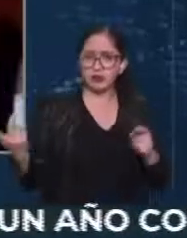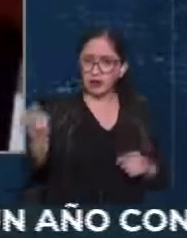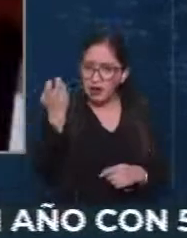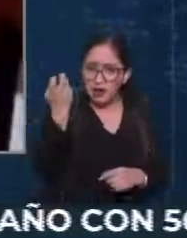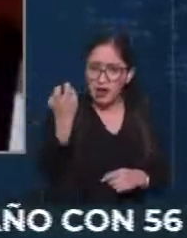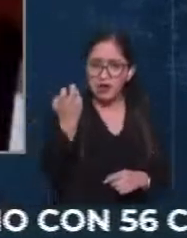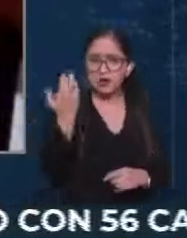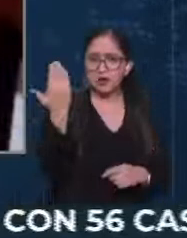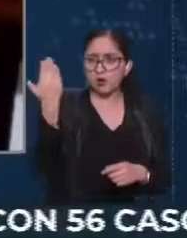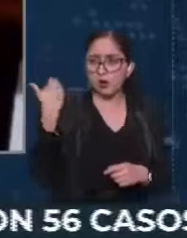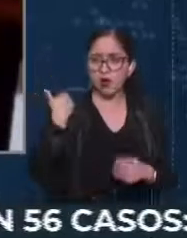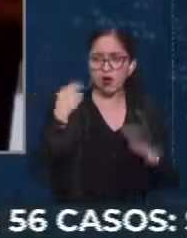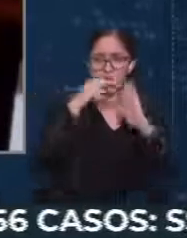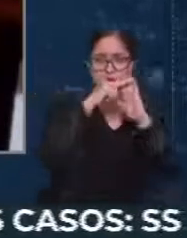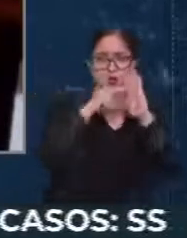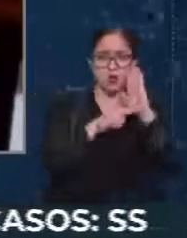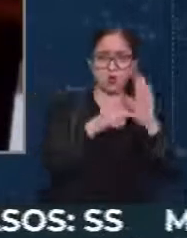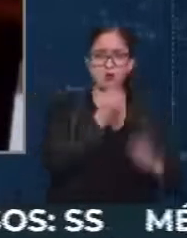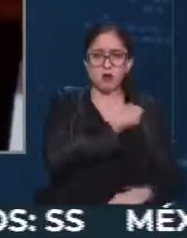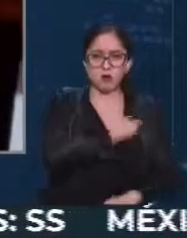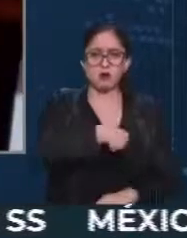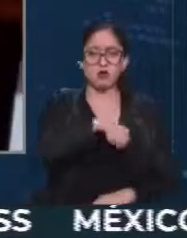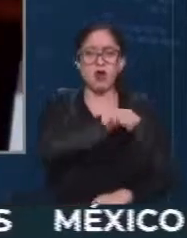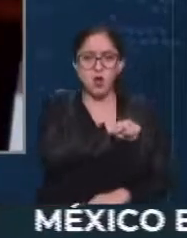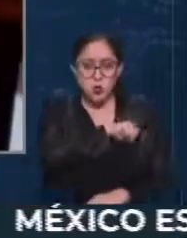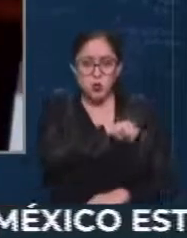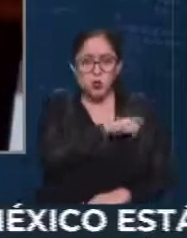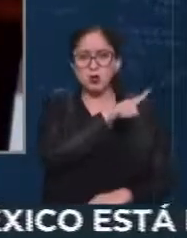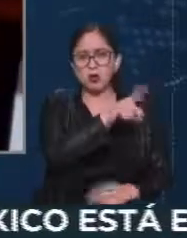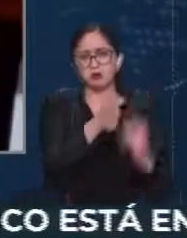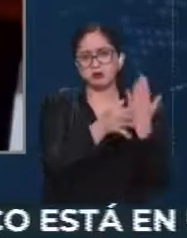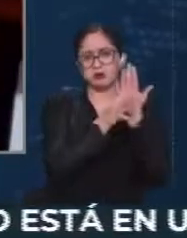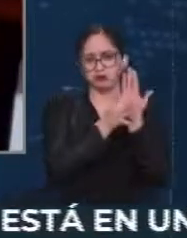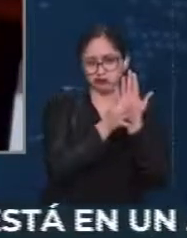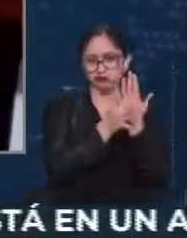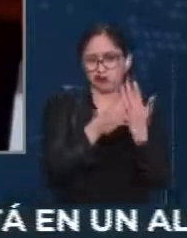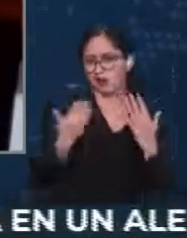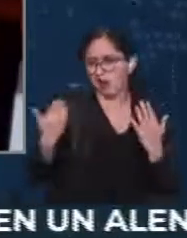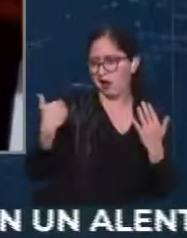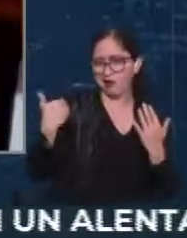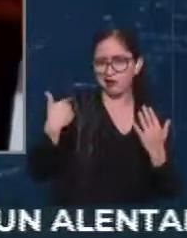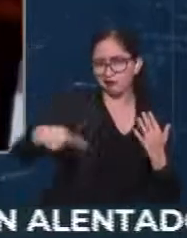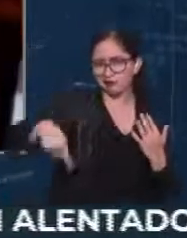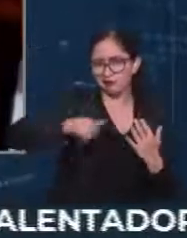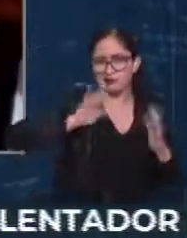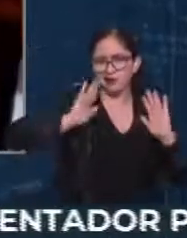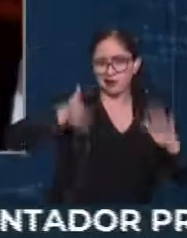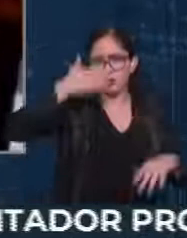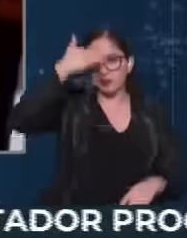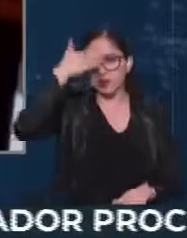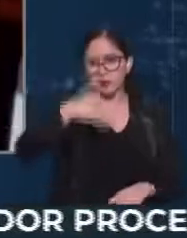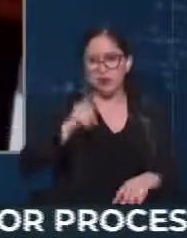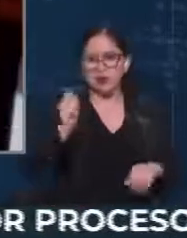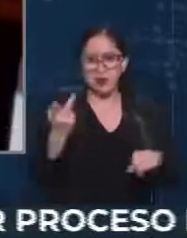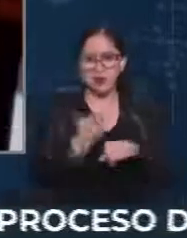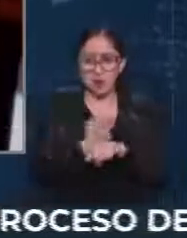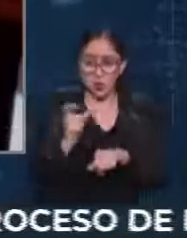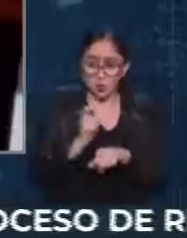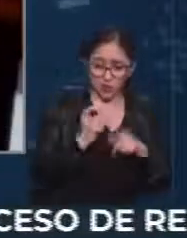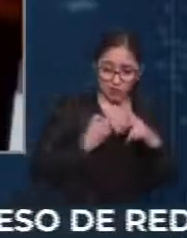condiciones sanitarias que la pandemia, que aún está viva,